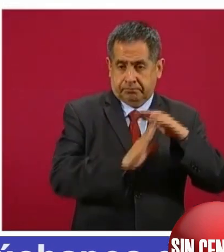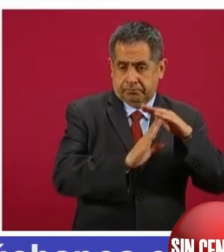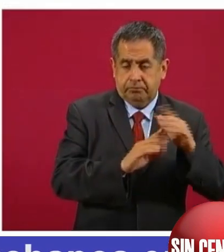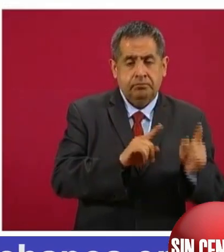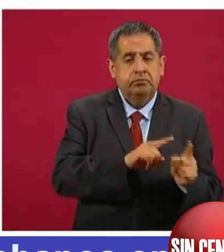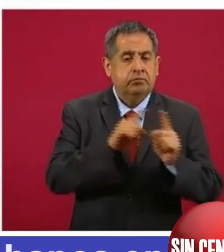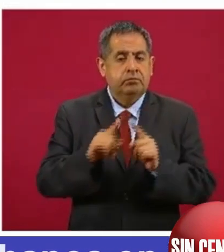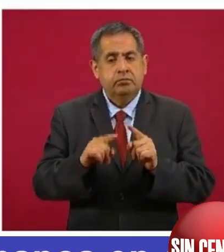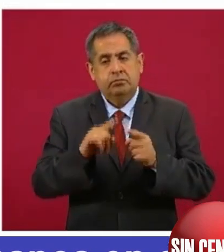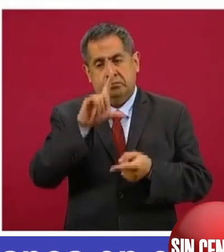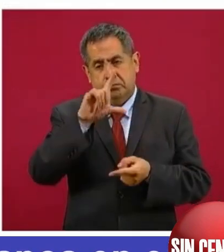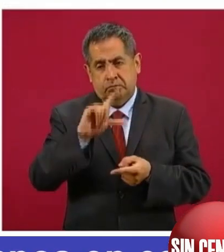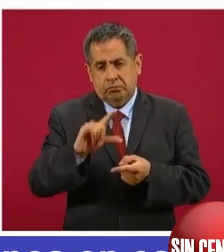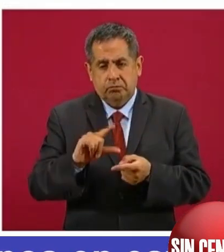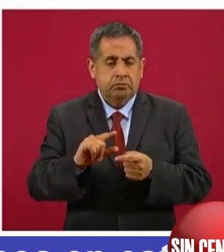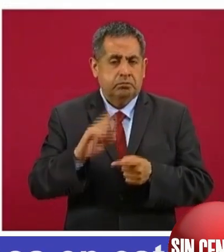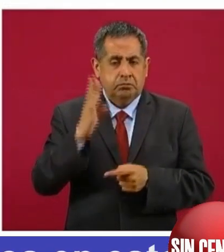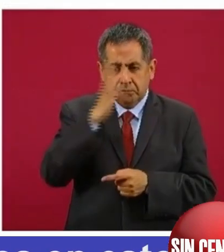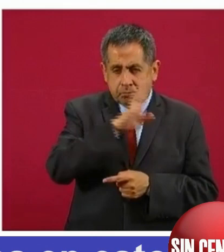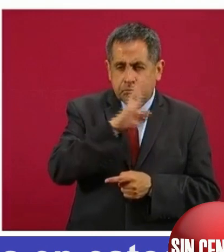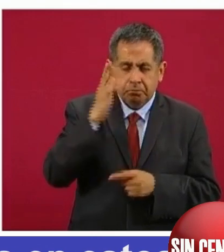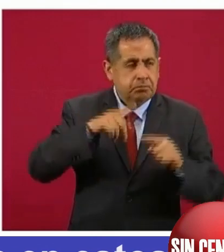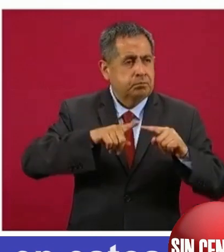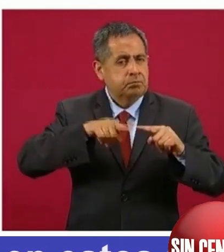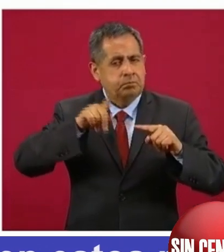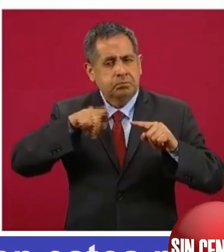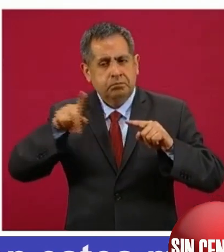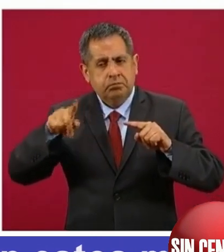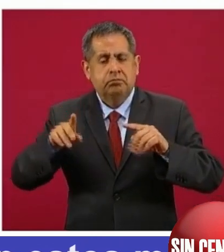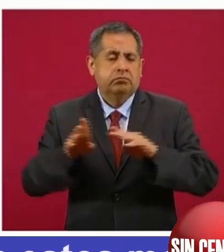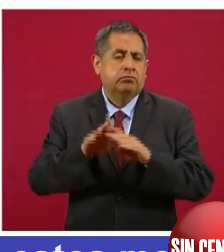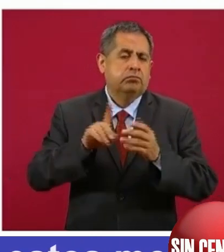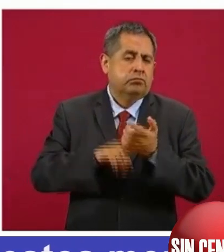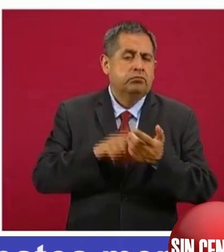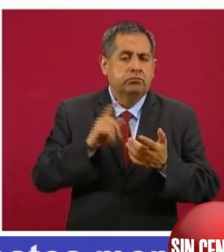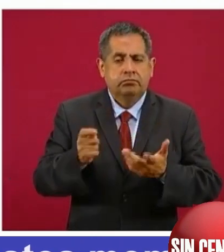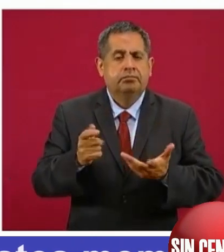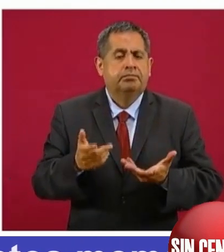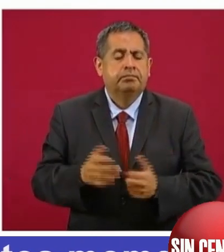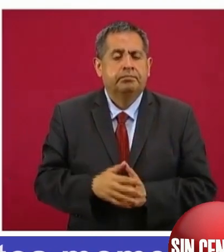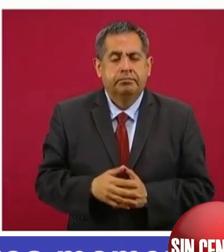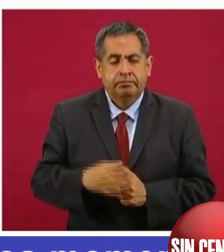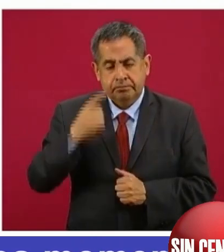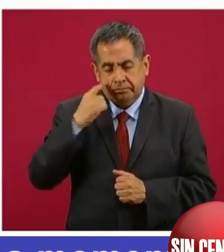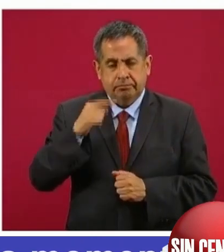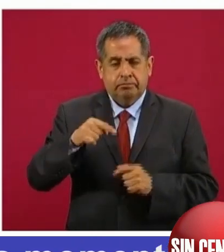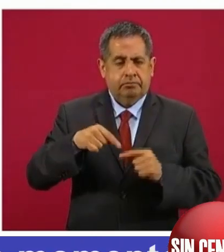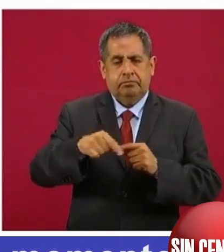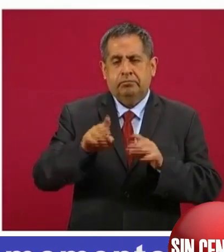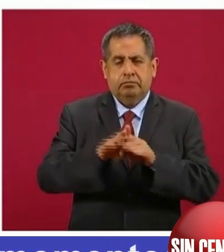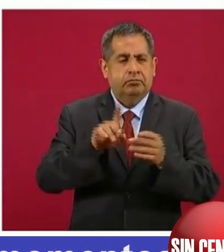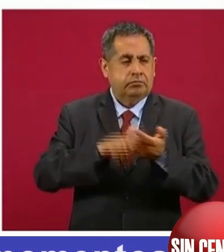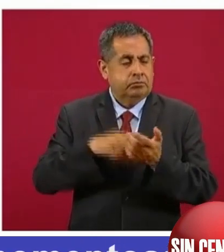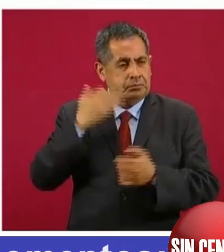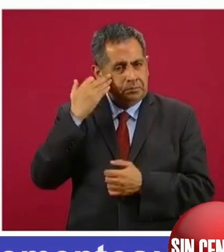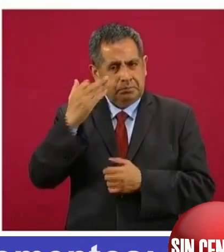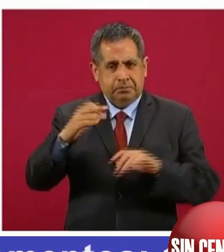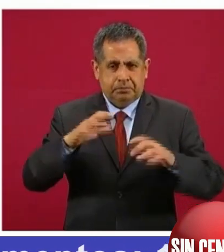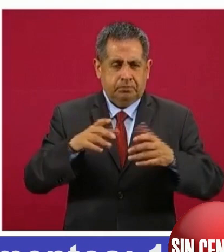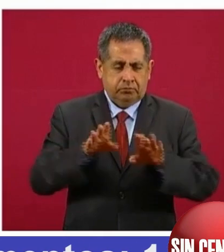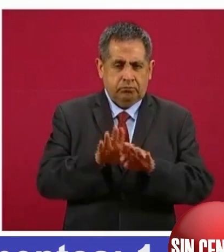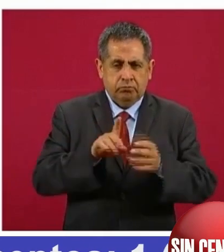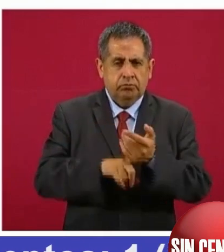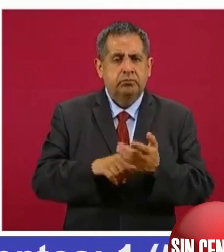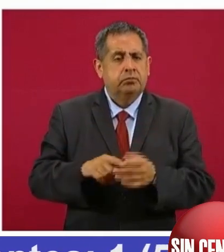posteriormente descenso, subida, descenso. En general, si vemos la trayectoria desde aquí para allá hay un periodo de descenso. Está